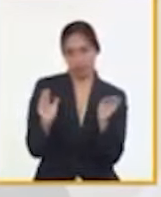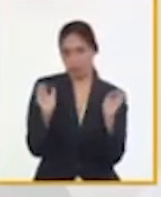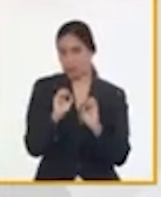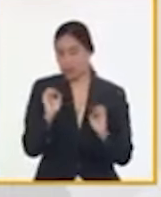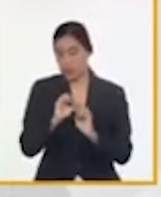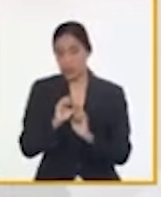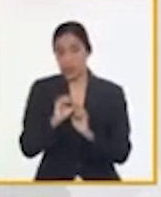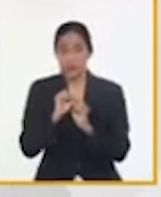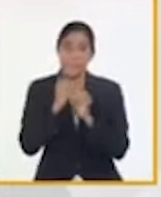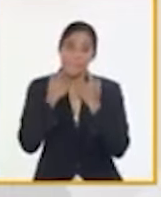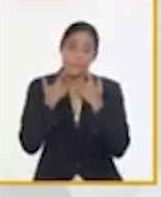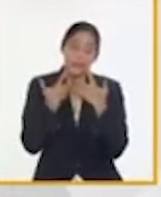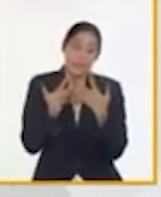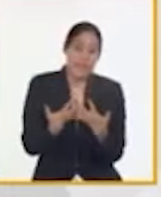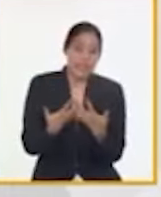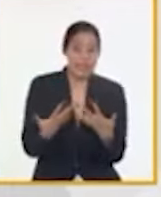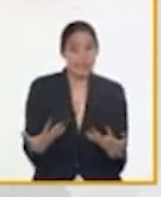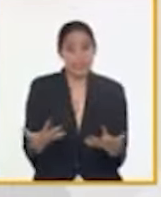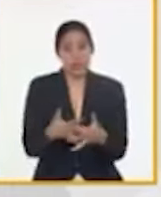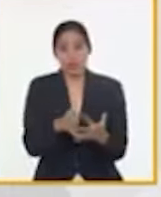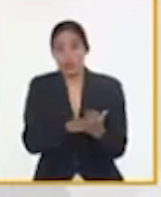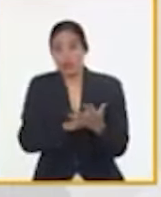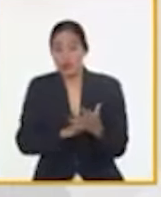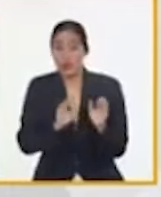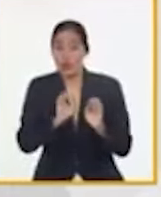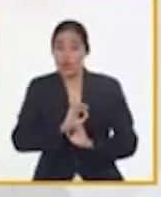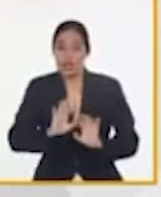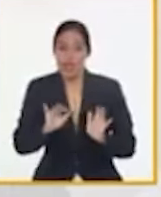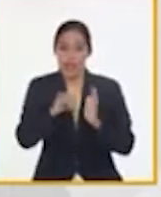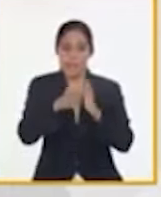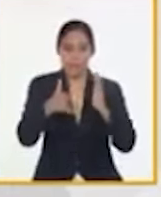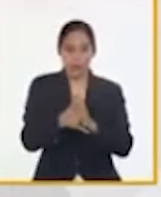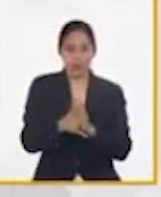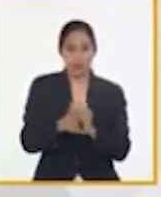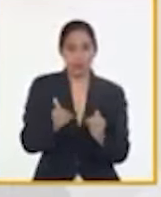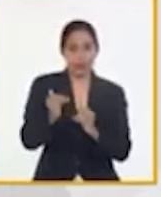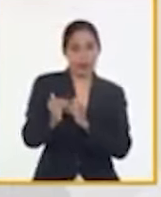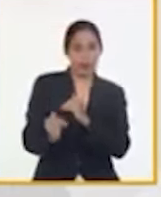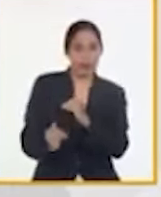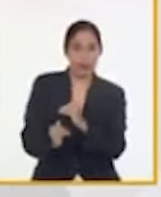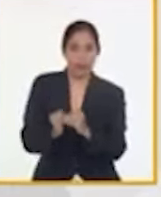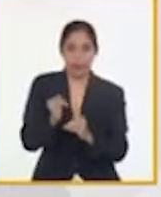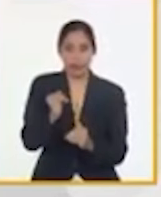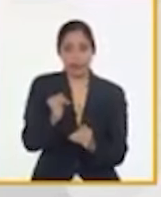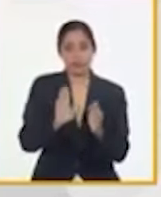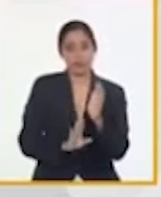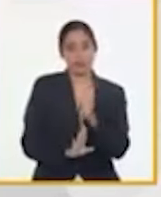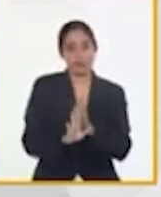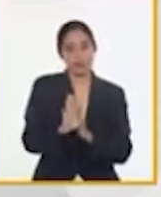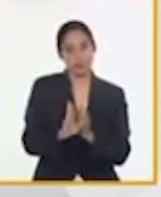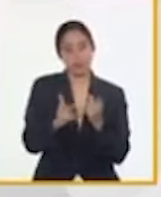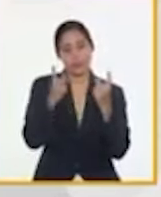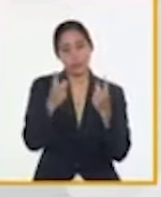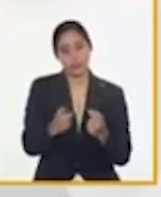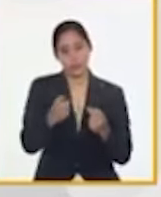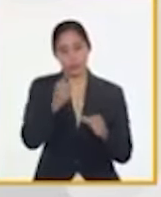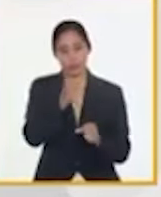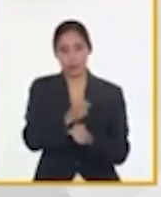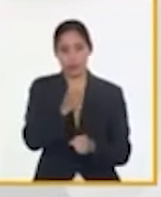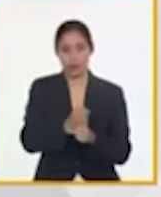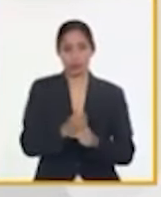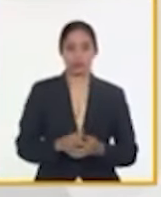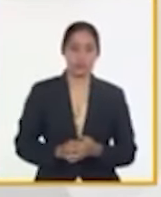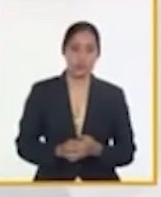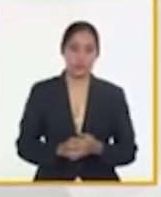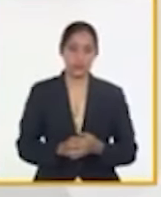parece que no tenía sentido si ya estábamos con el proyecto y además para dar un paso de avance necesario en la de trabajo. Y la residencia